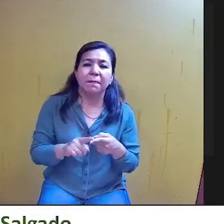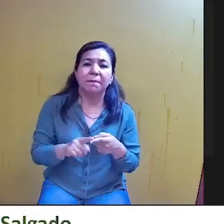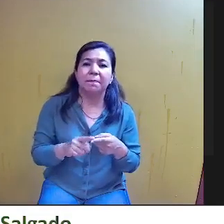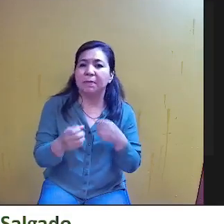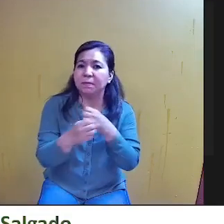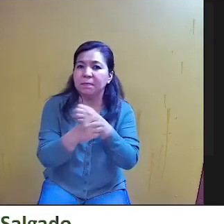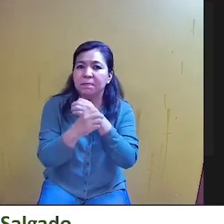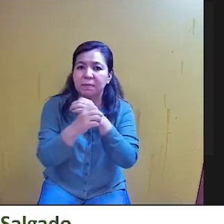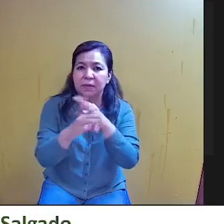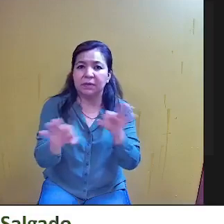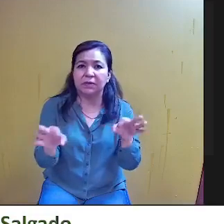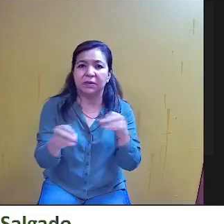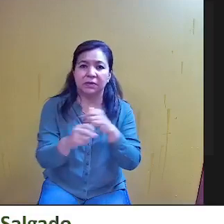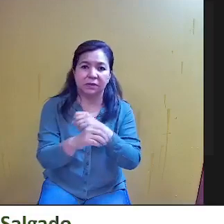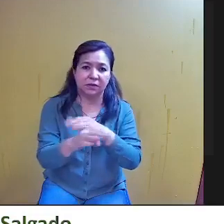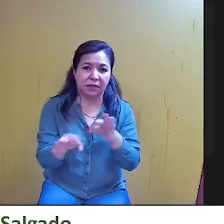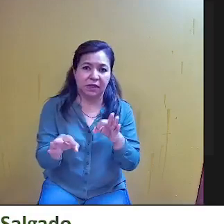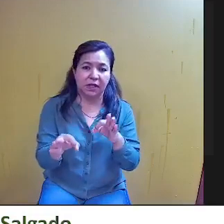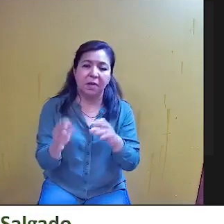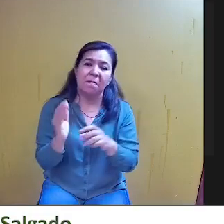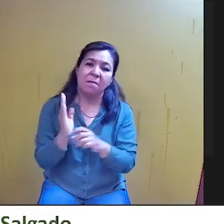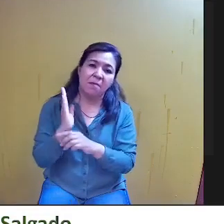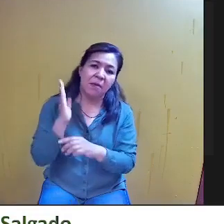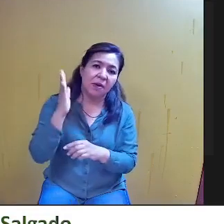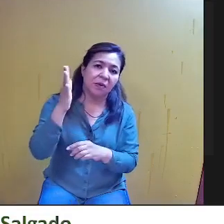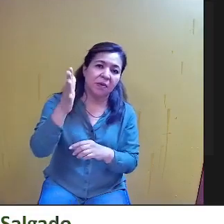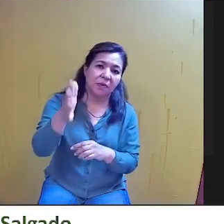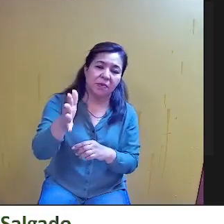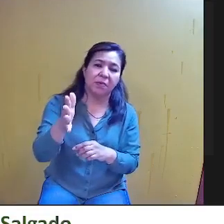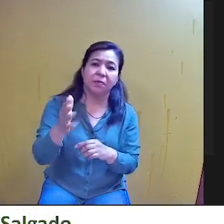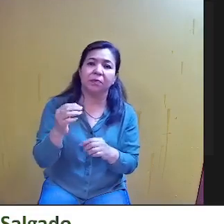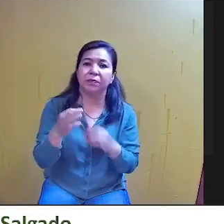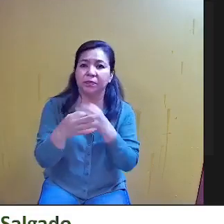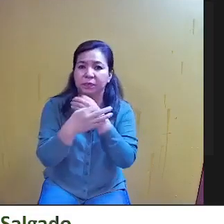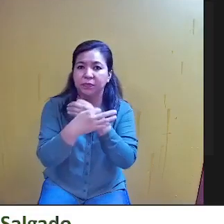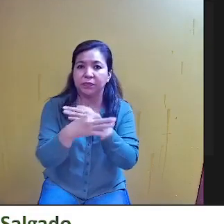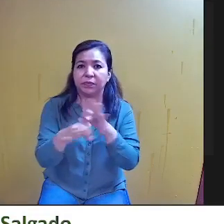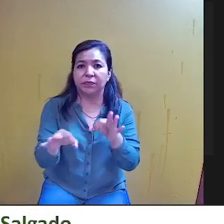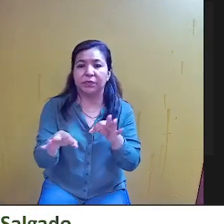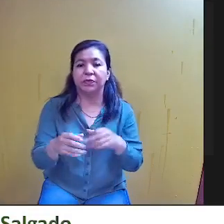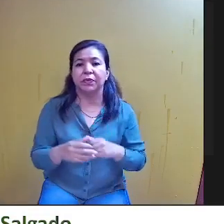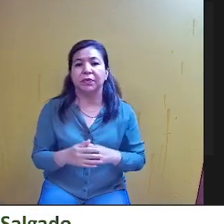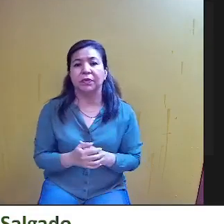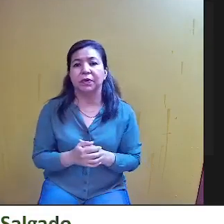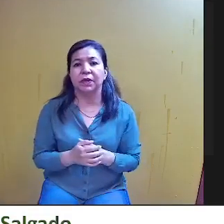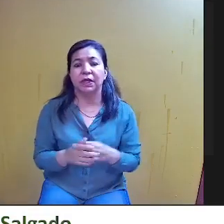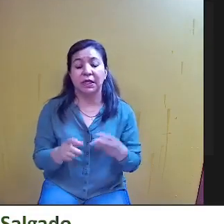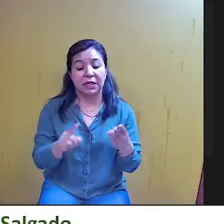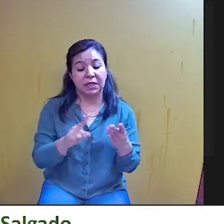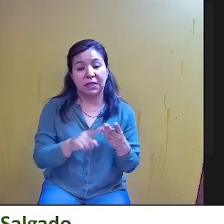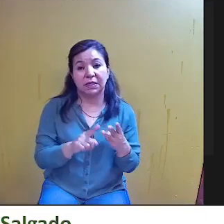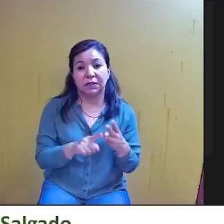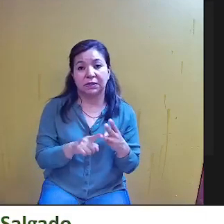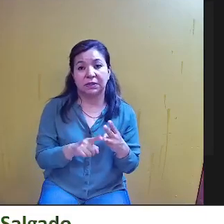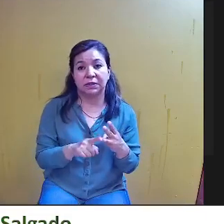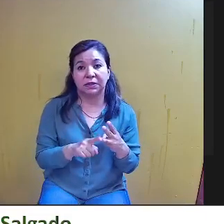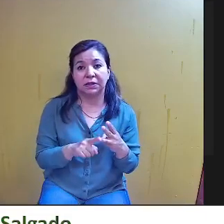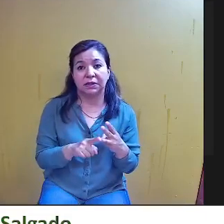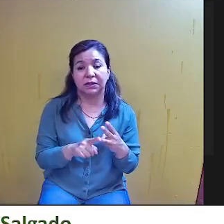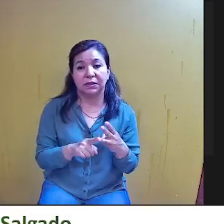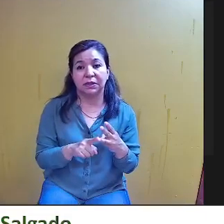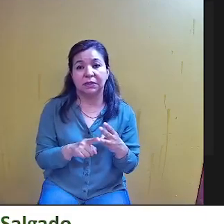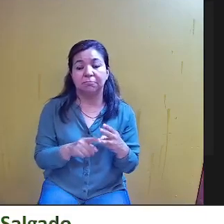alusión a un momento futuro al que se dirige el mensaje, y 3,